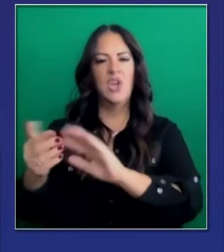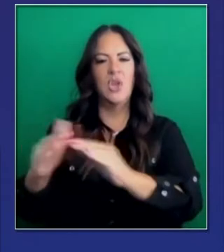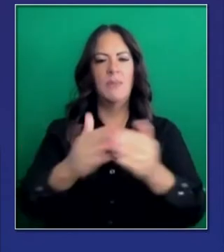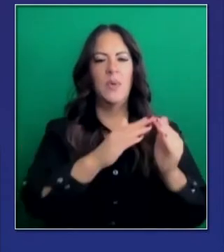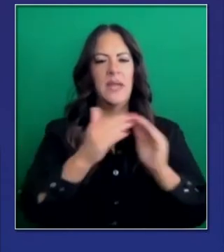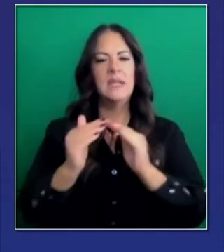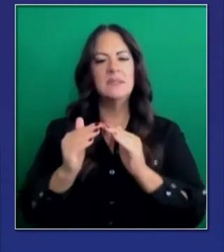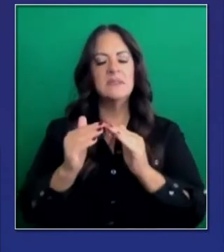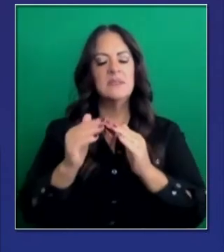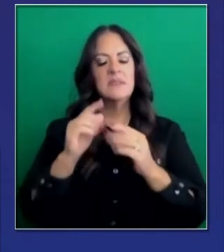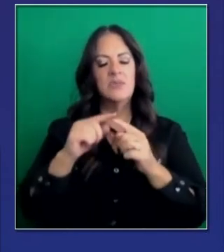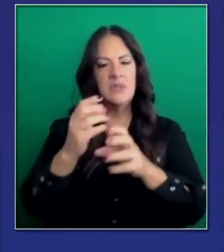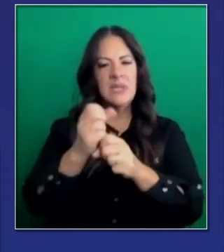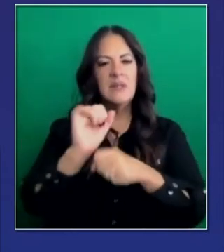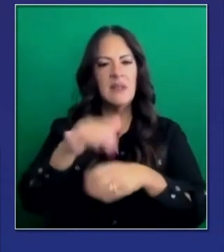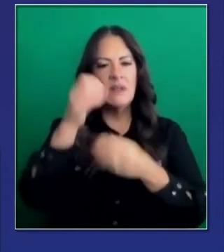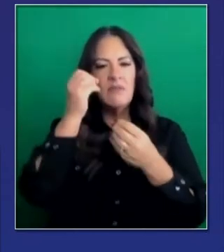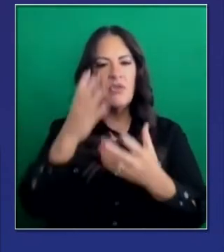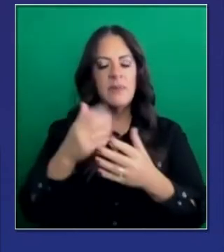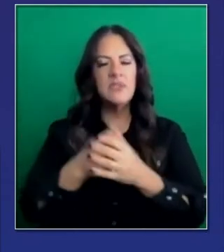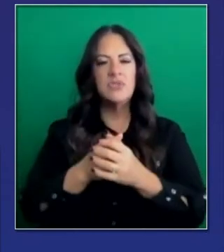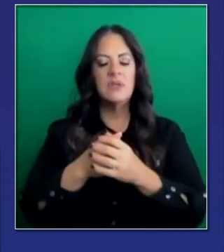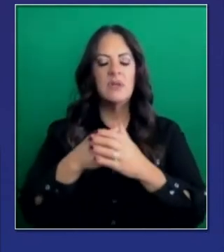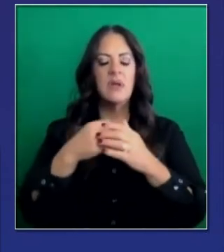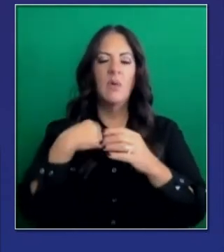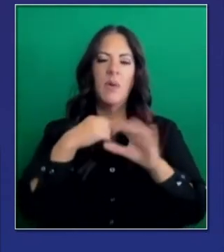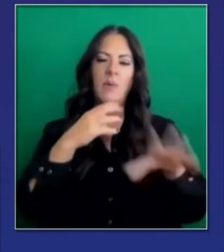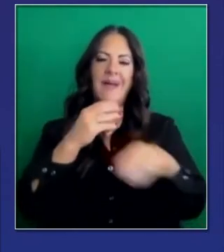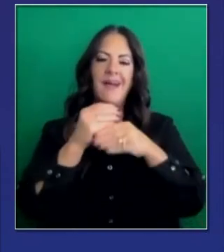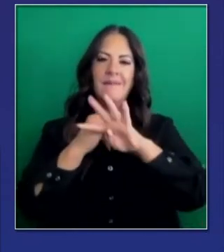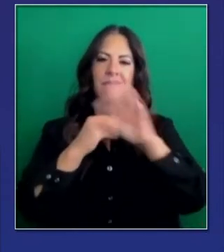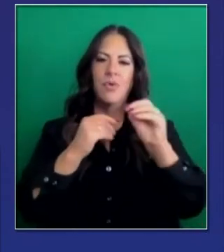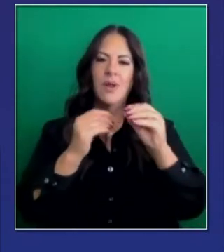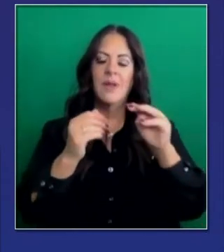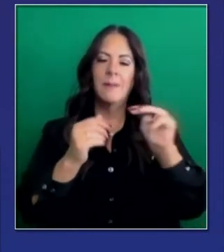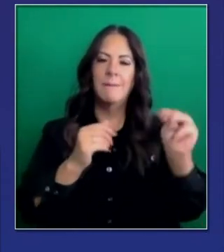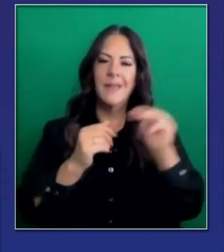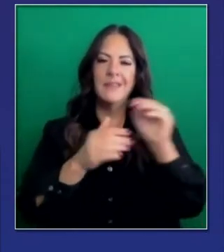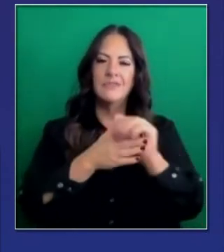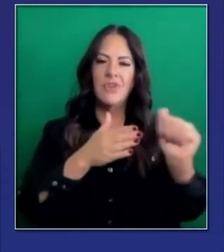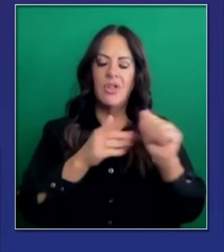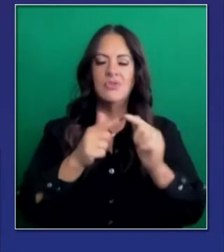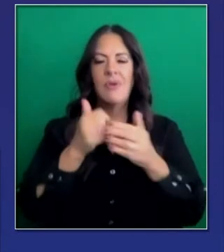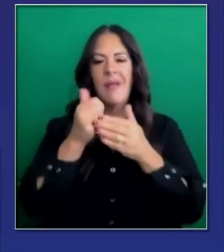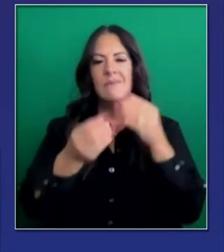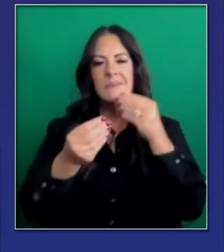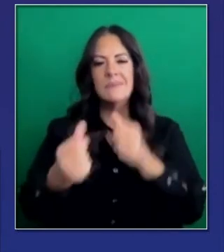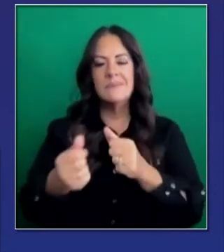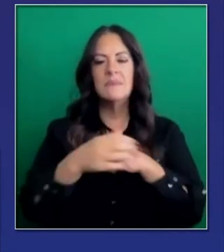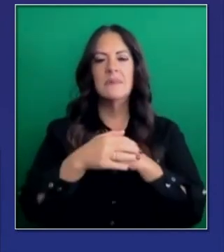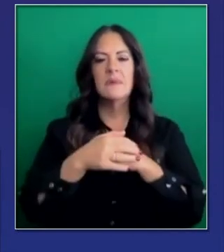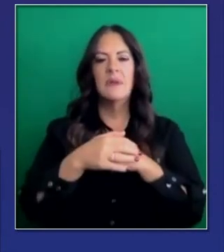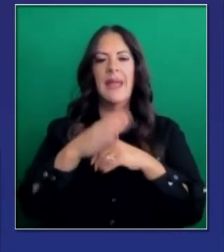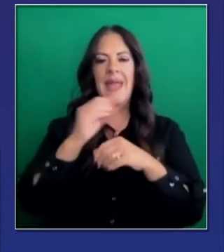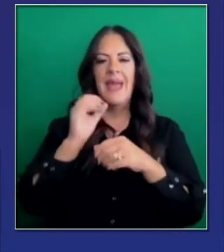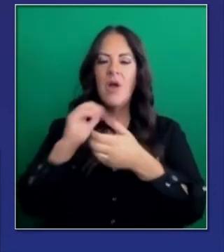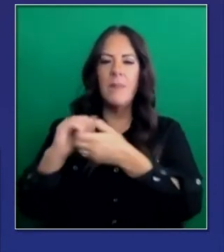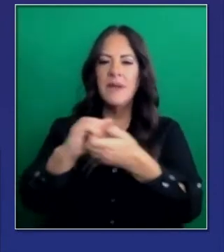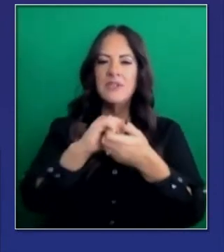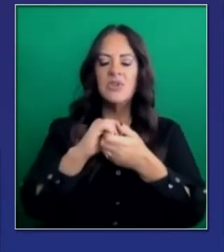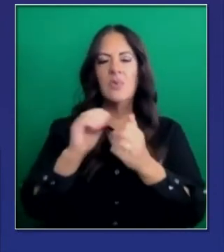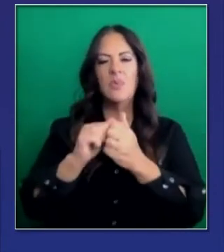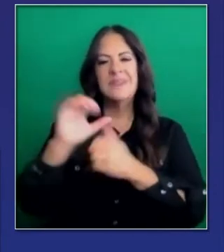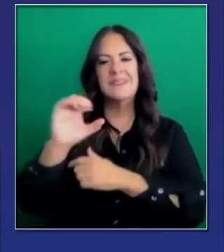millones de dólares en esta campaña y aparte de eso también vamos a crear más inversiones con nuestro programa de